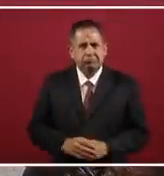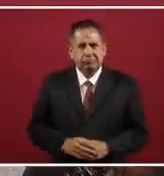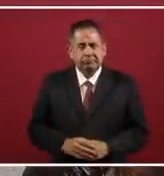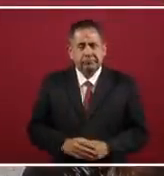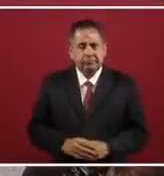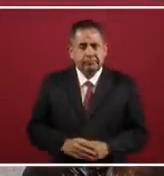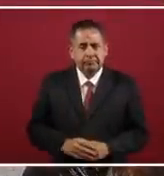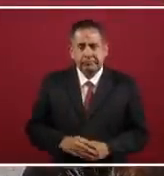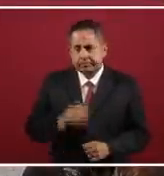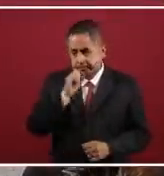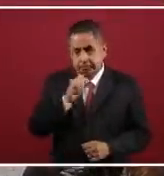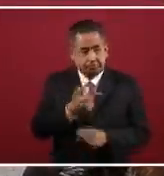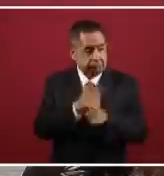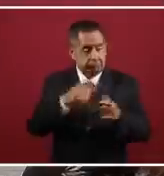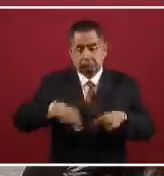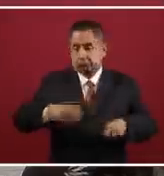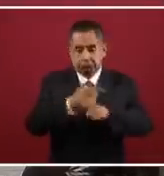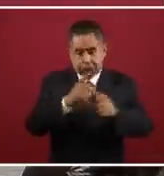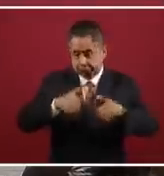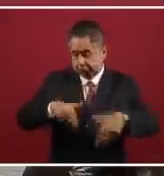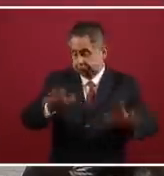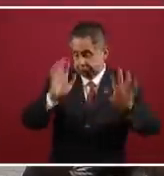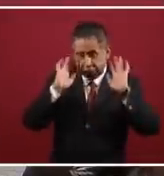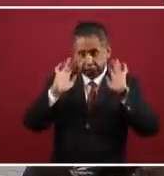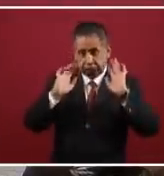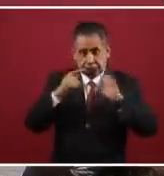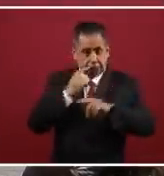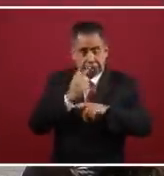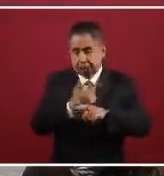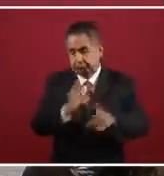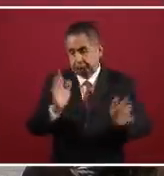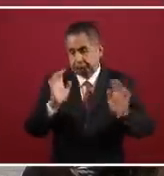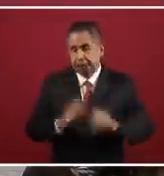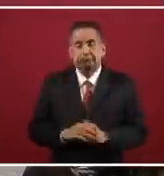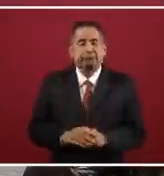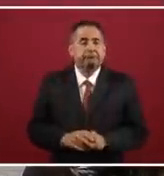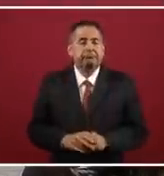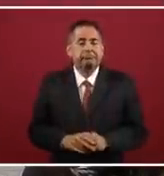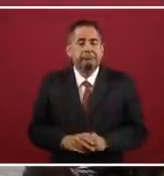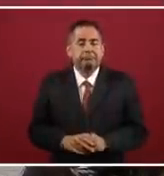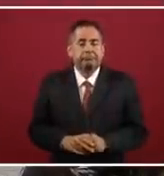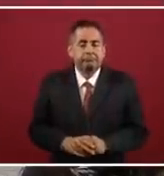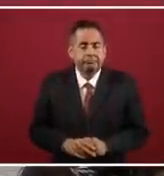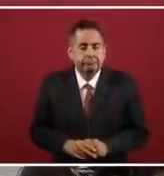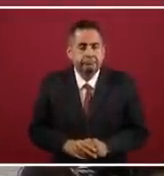También son libres, ¿eh? Son libres. Y